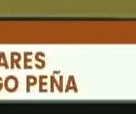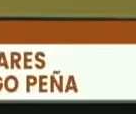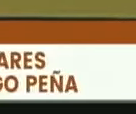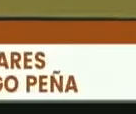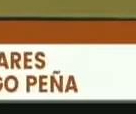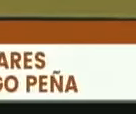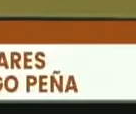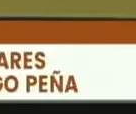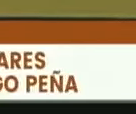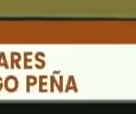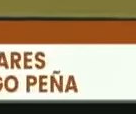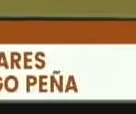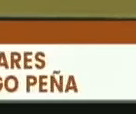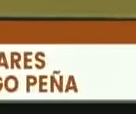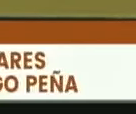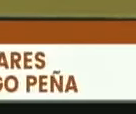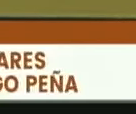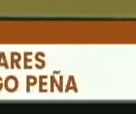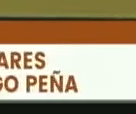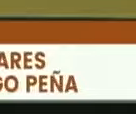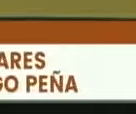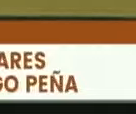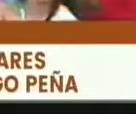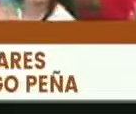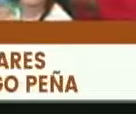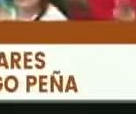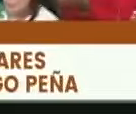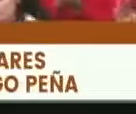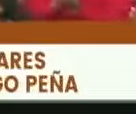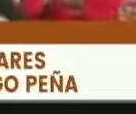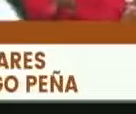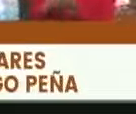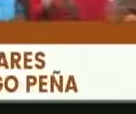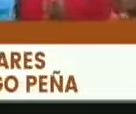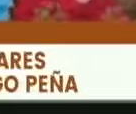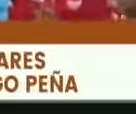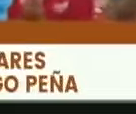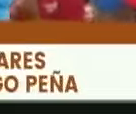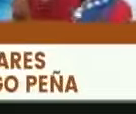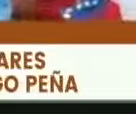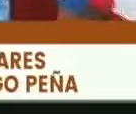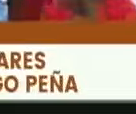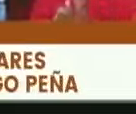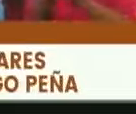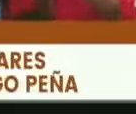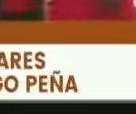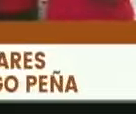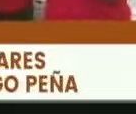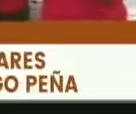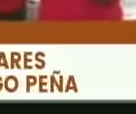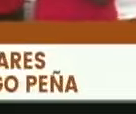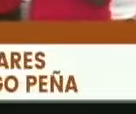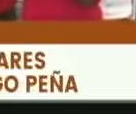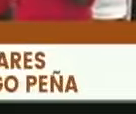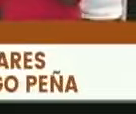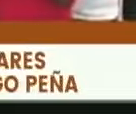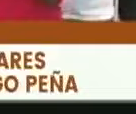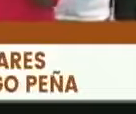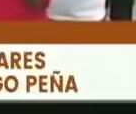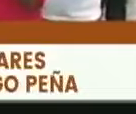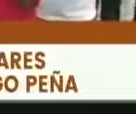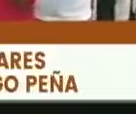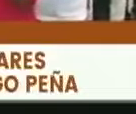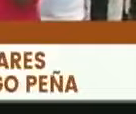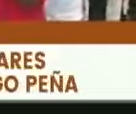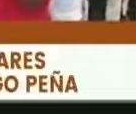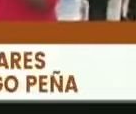que tengamos que hacer para defender y pedir el ejercicio de soberanía sobre el Esequibo por la paz de nuestro